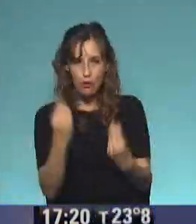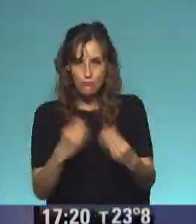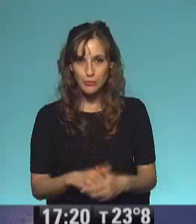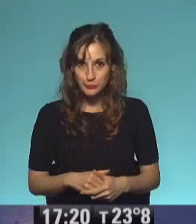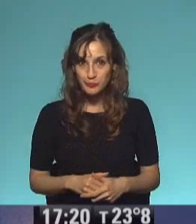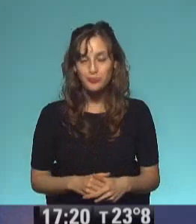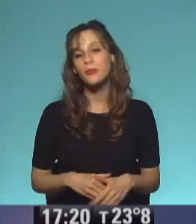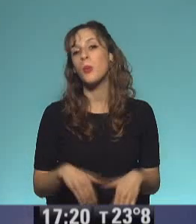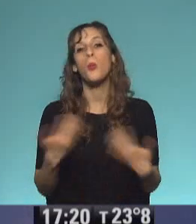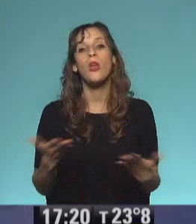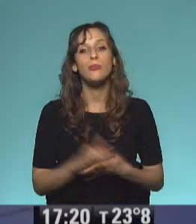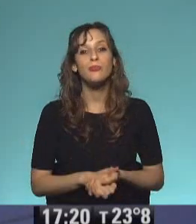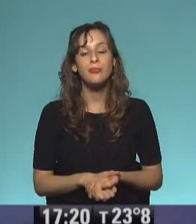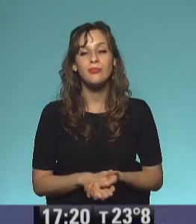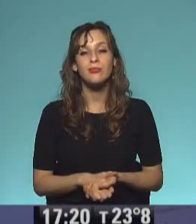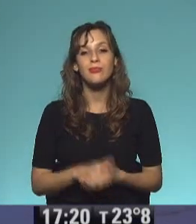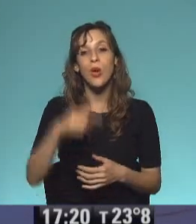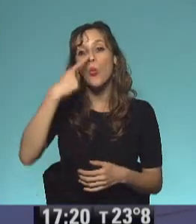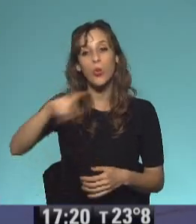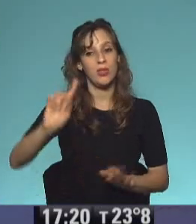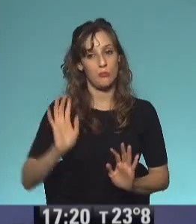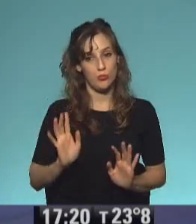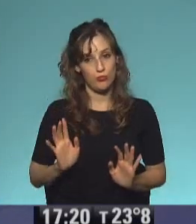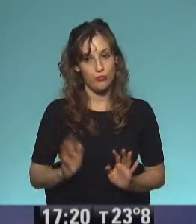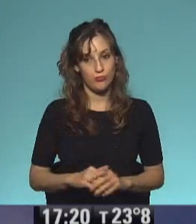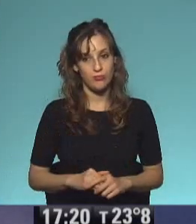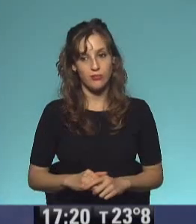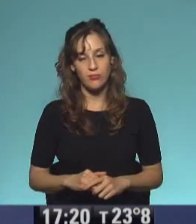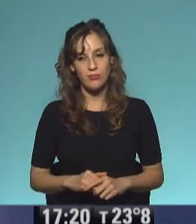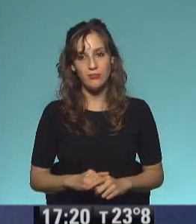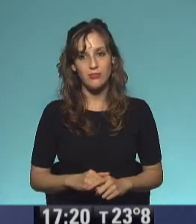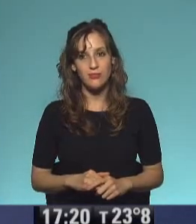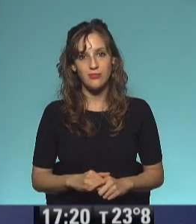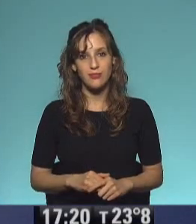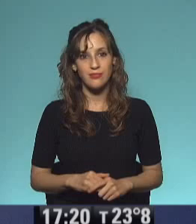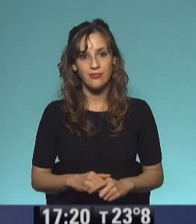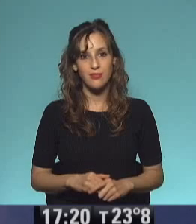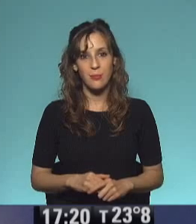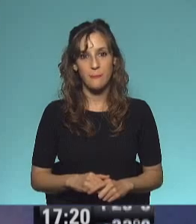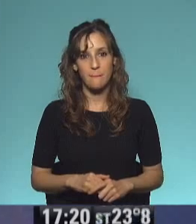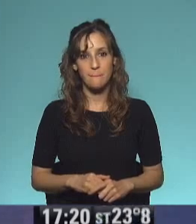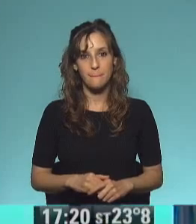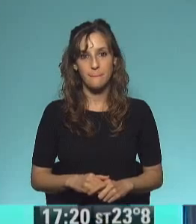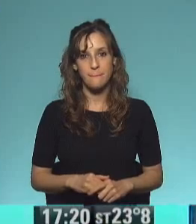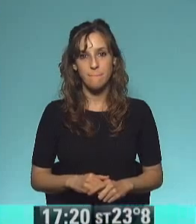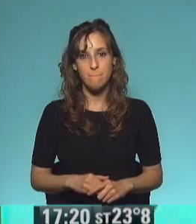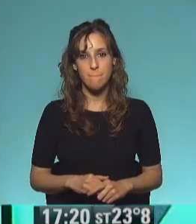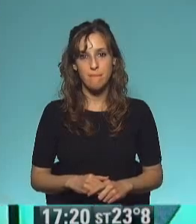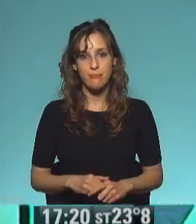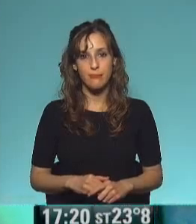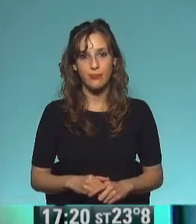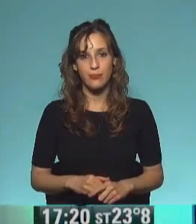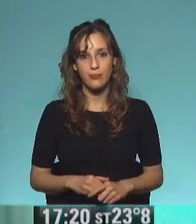¿Sí? Bueno, vamos a hacer la última. Muy bien. A ver a dónde tenemos... Wow, de todo, Mauri, ¿eh? Hoy te digo. ¿Entrenaste